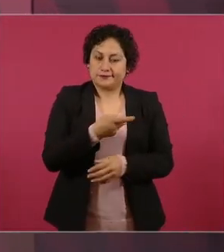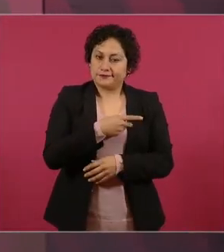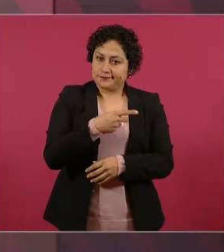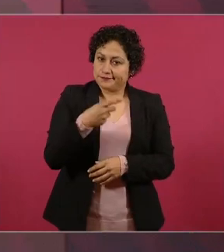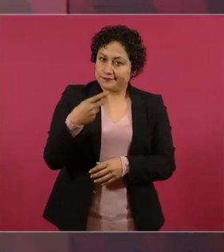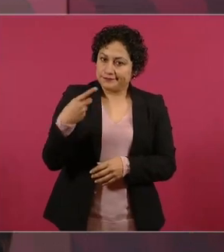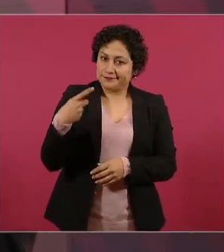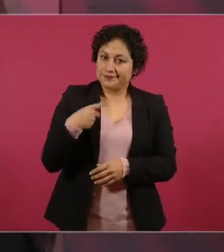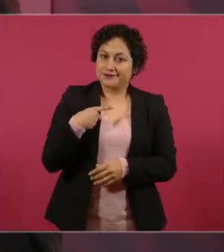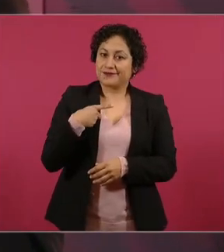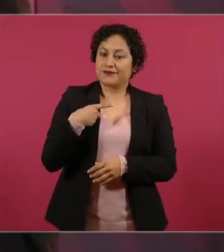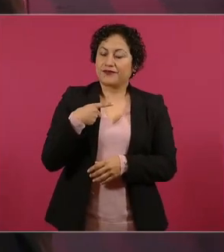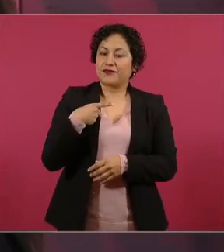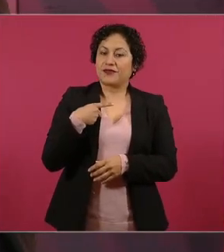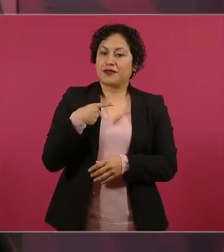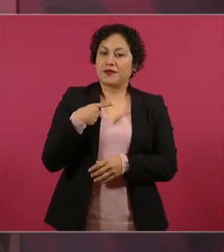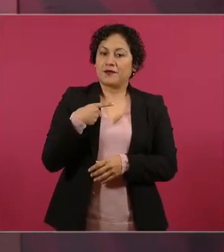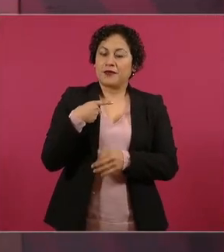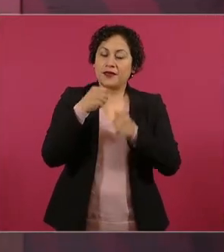nuestra